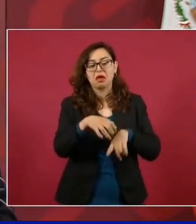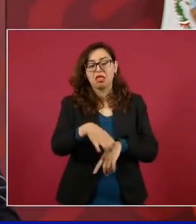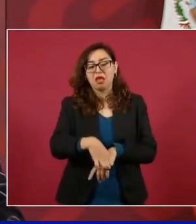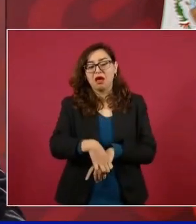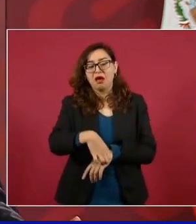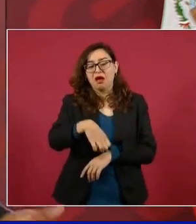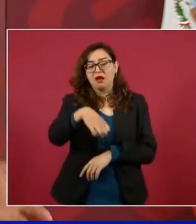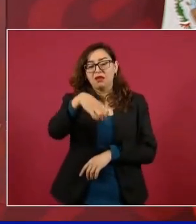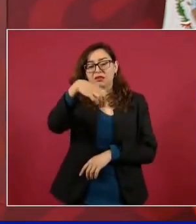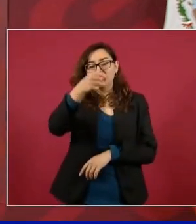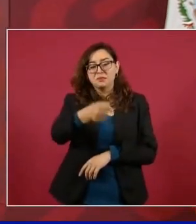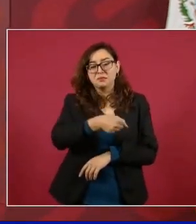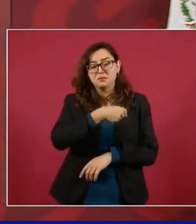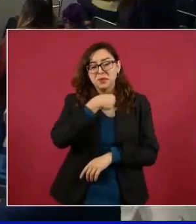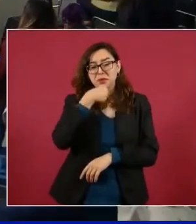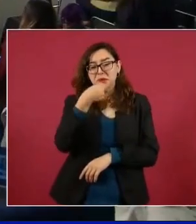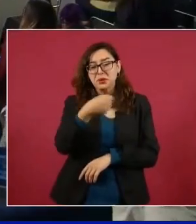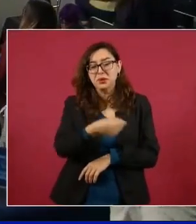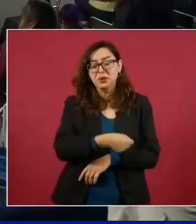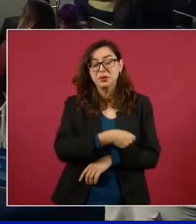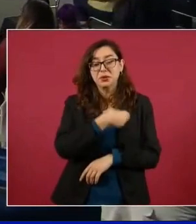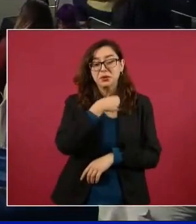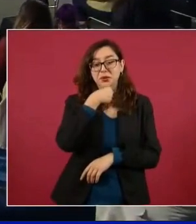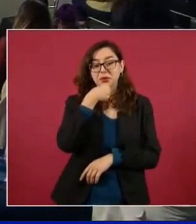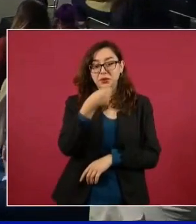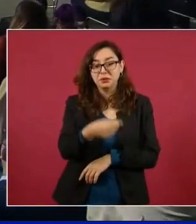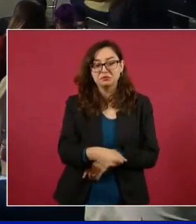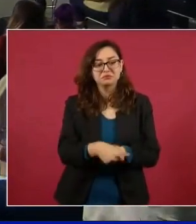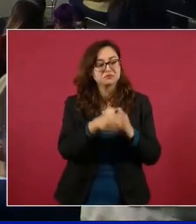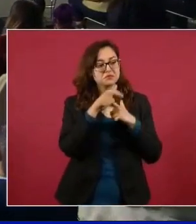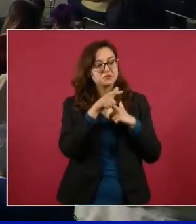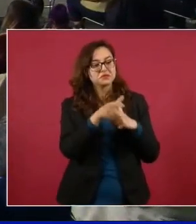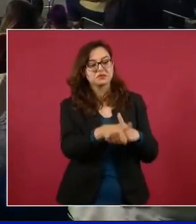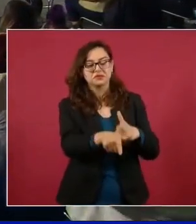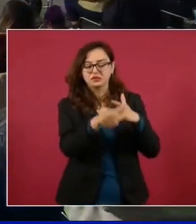pasaban de un curul a otro.